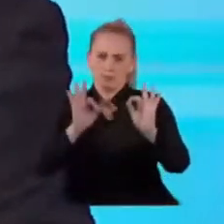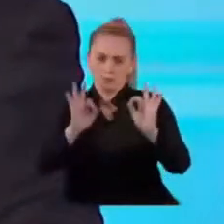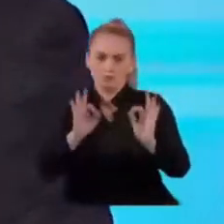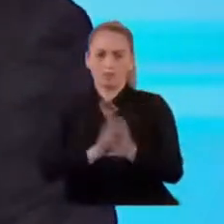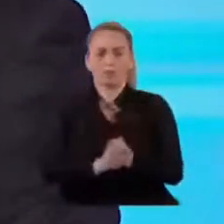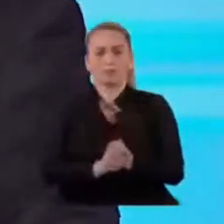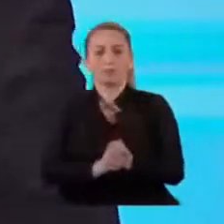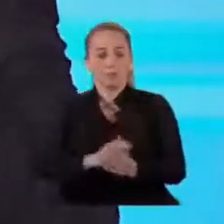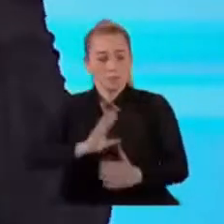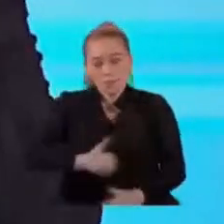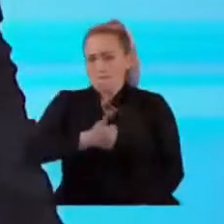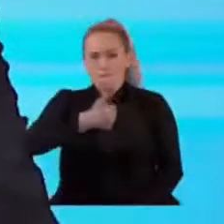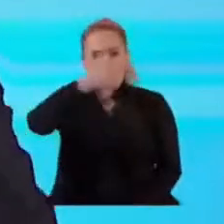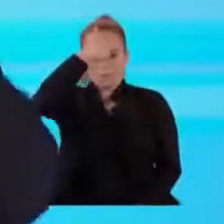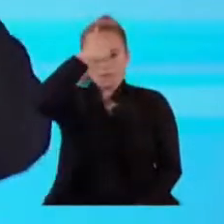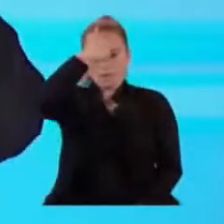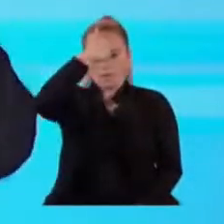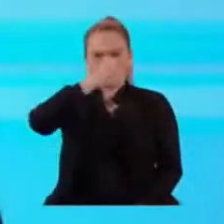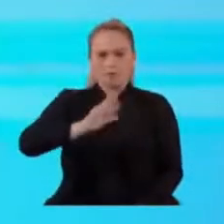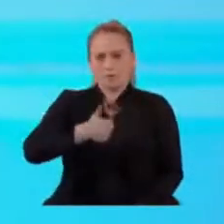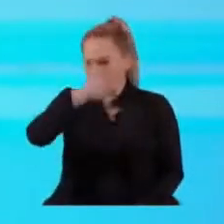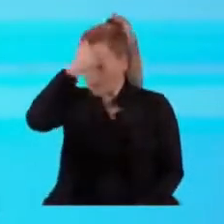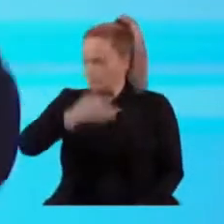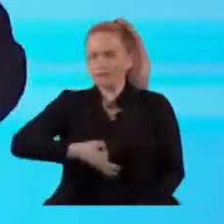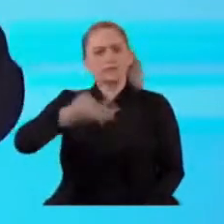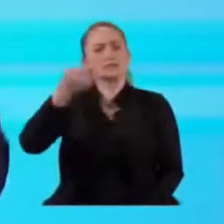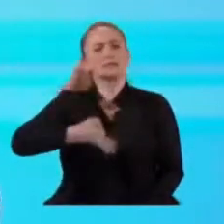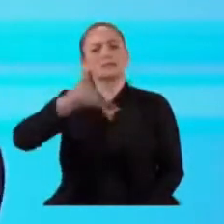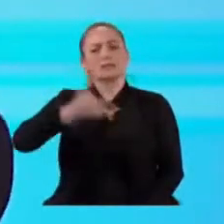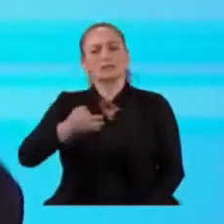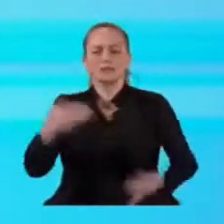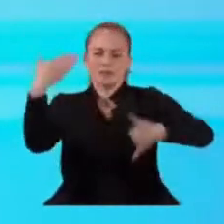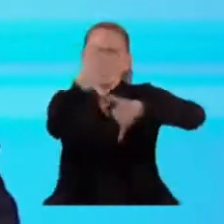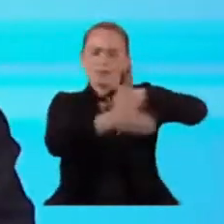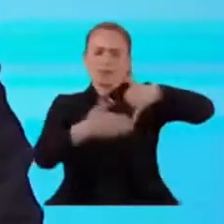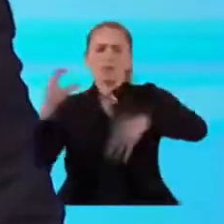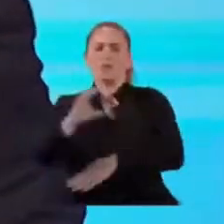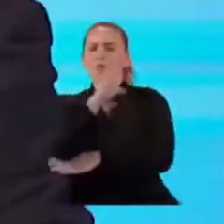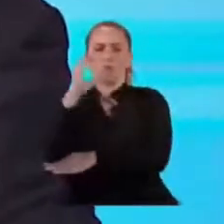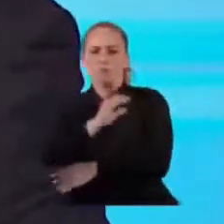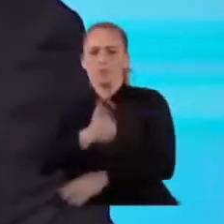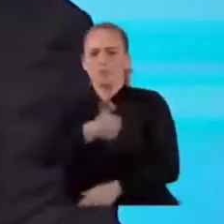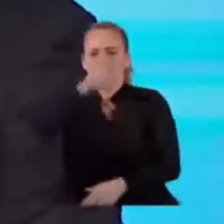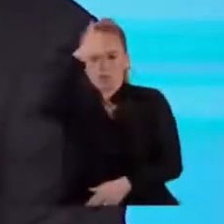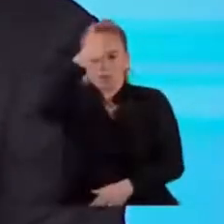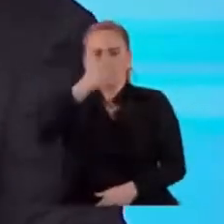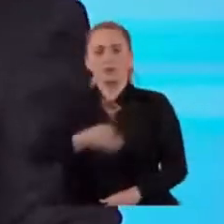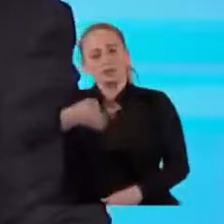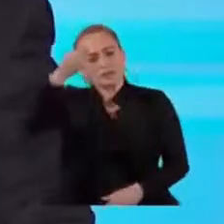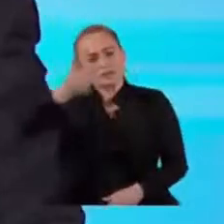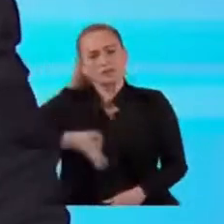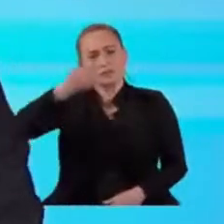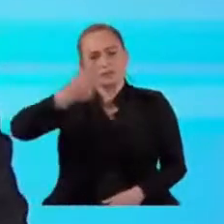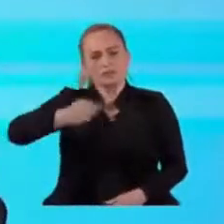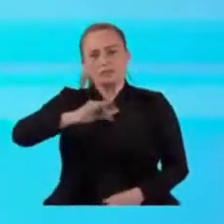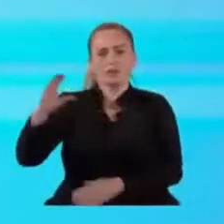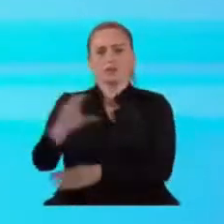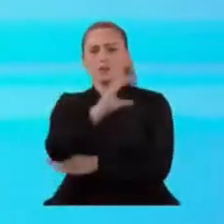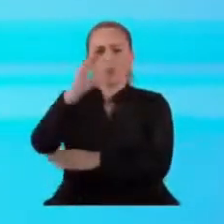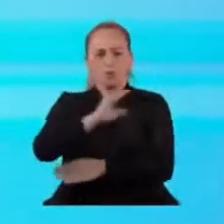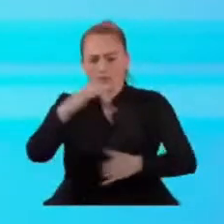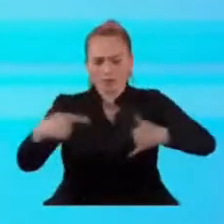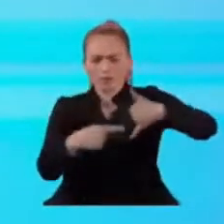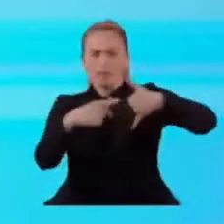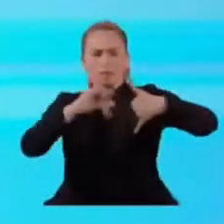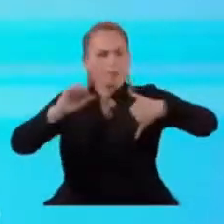Nuestra prioridad es y será siempre Colombia. Es y será siempre